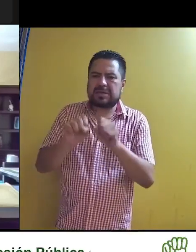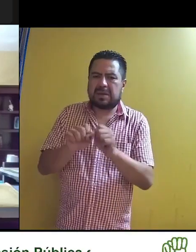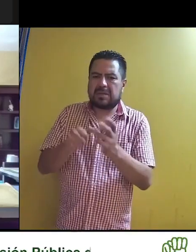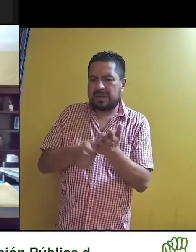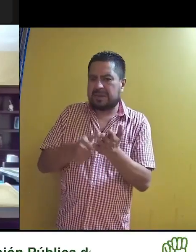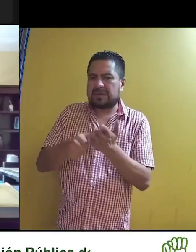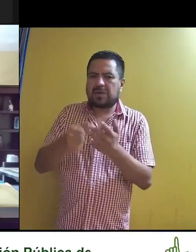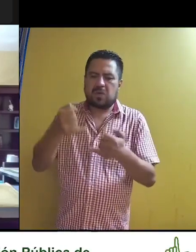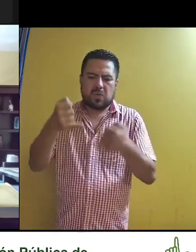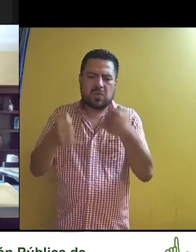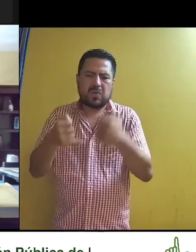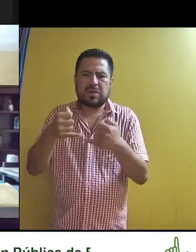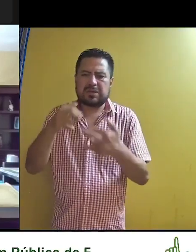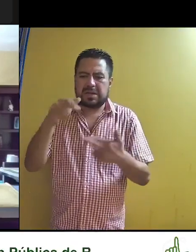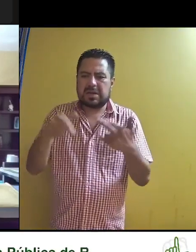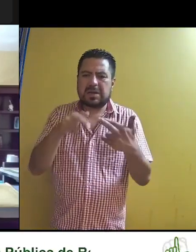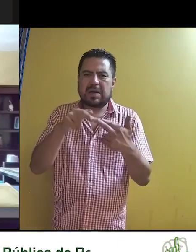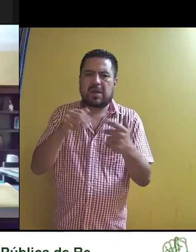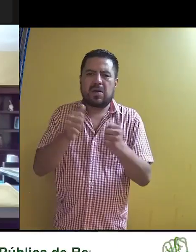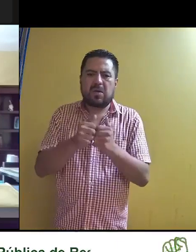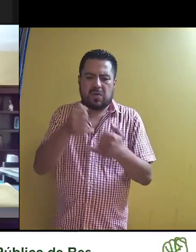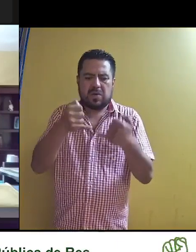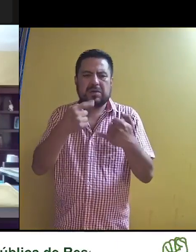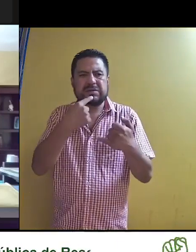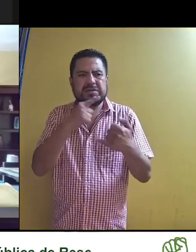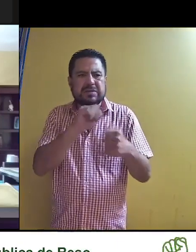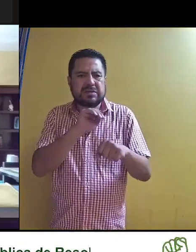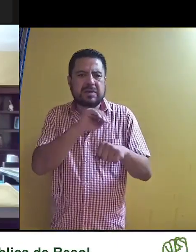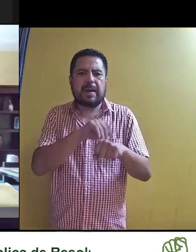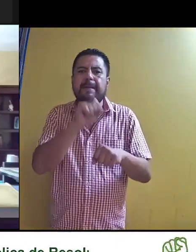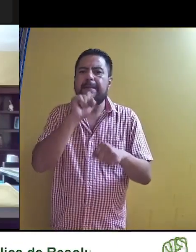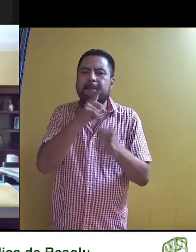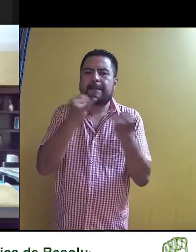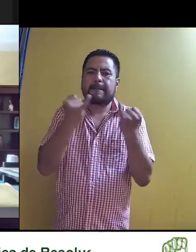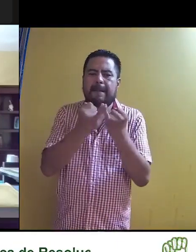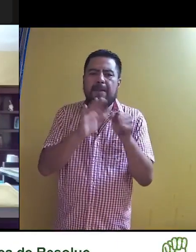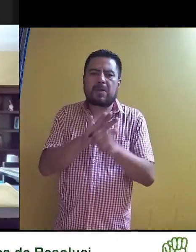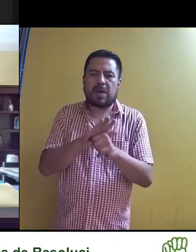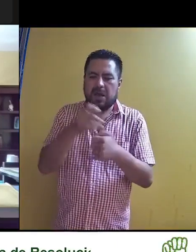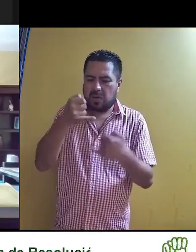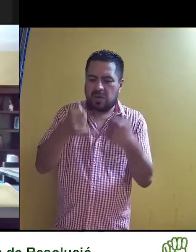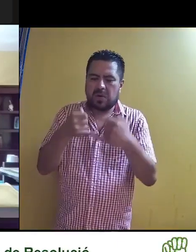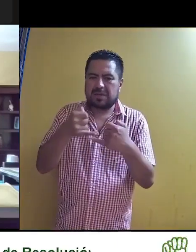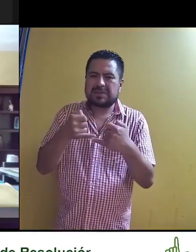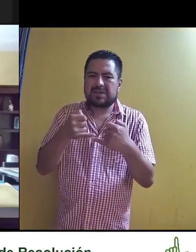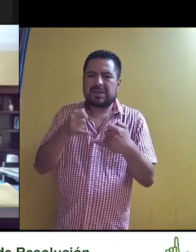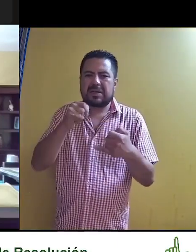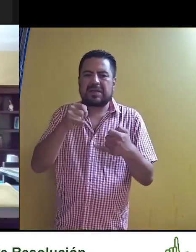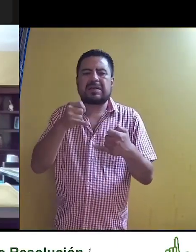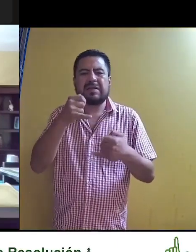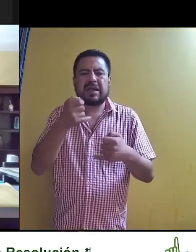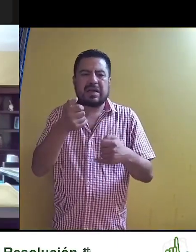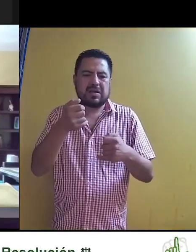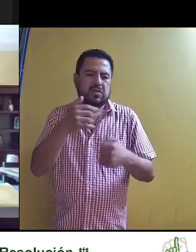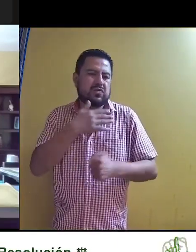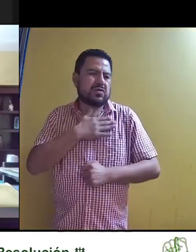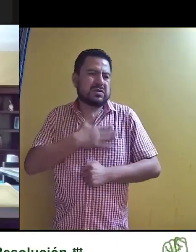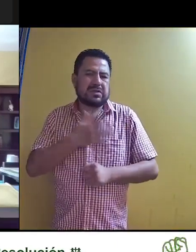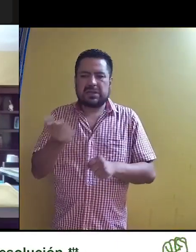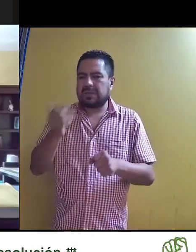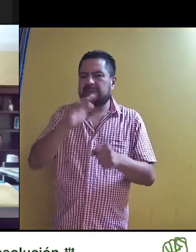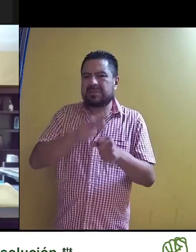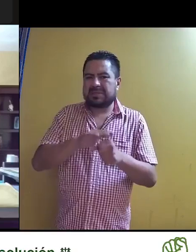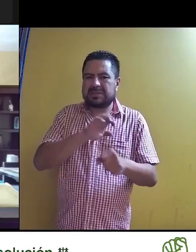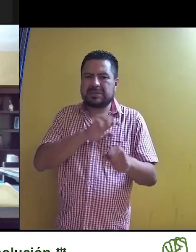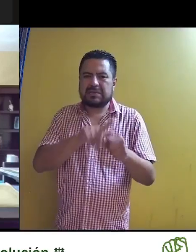ante un juzgado de distrito a través de un juicio de amparo y también a través de un juicio ante el Tribunal de Justicia Administrativa,